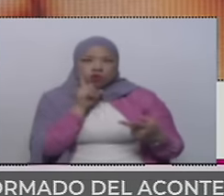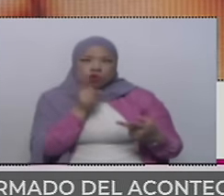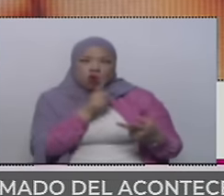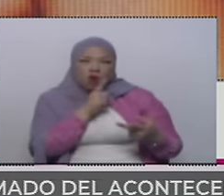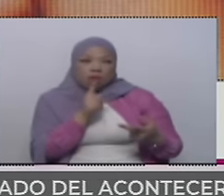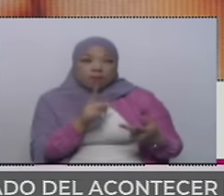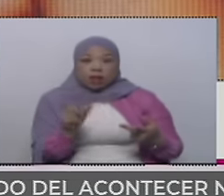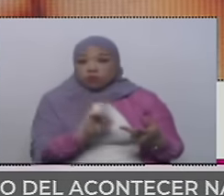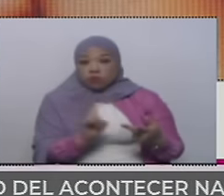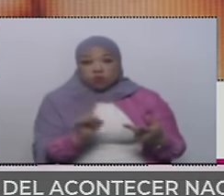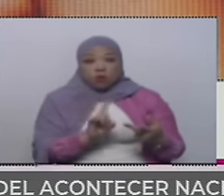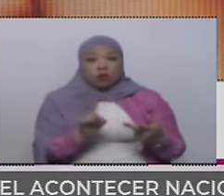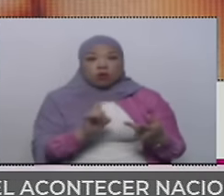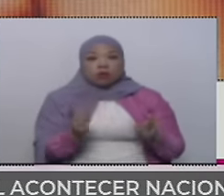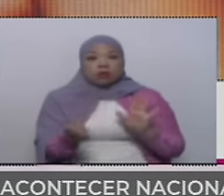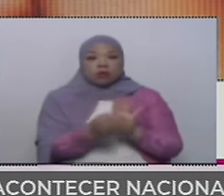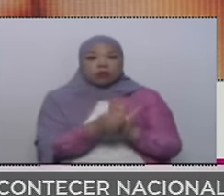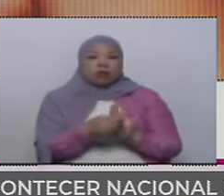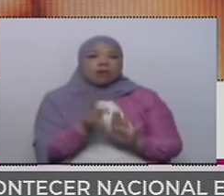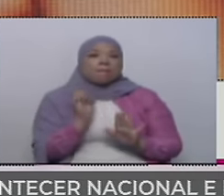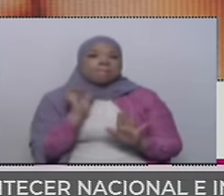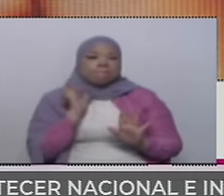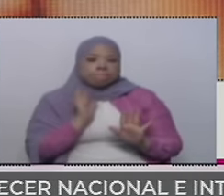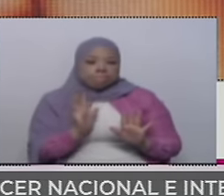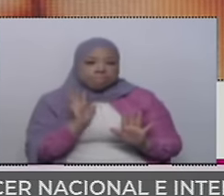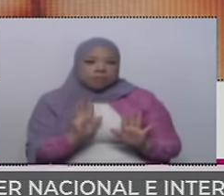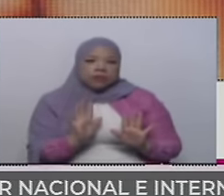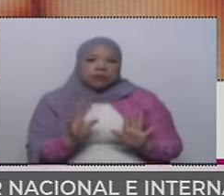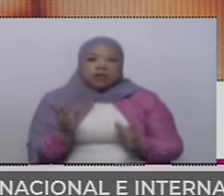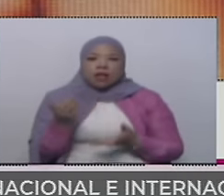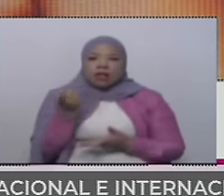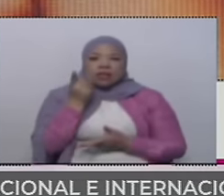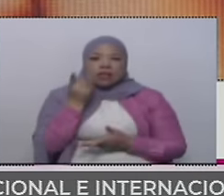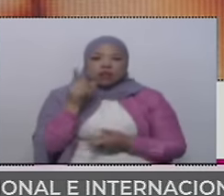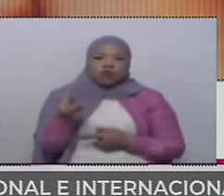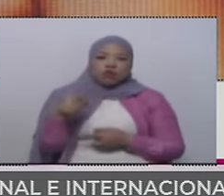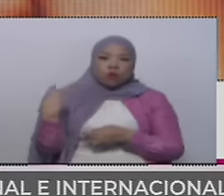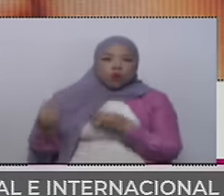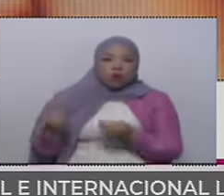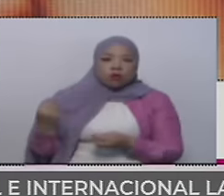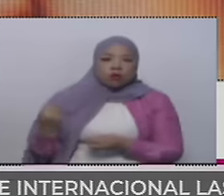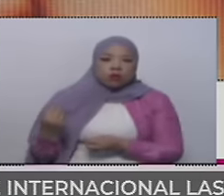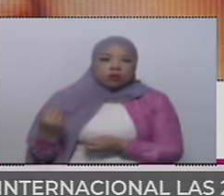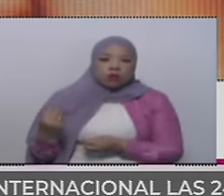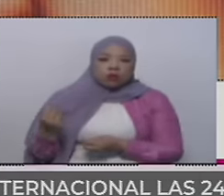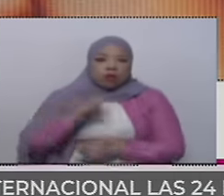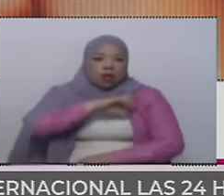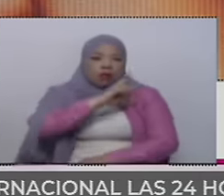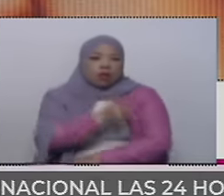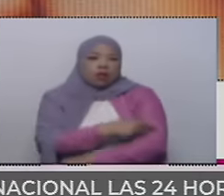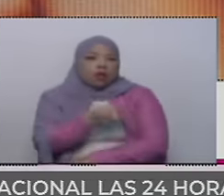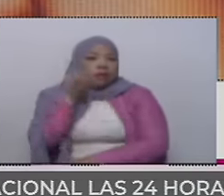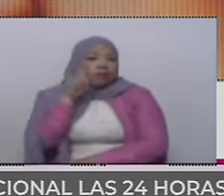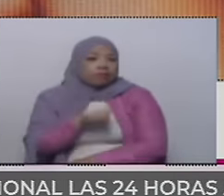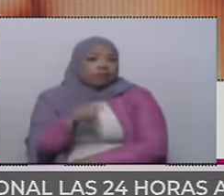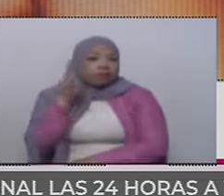marcas, aunque me provoca. Desayúnate con tal cosa y tendrá más energía.